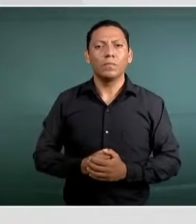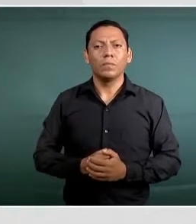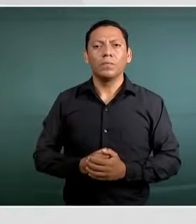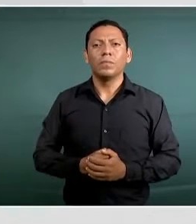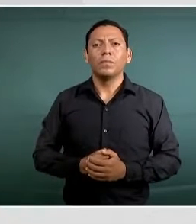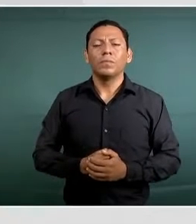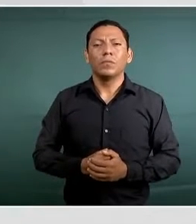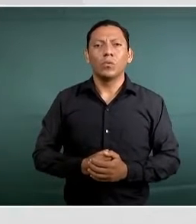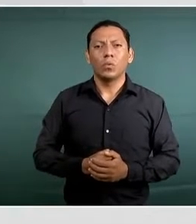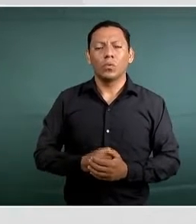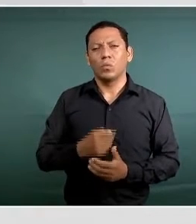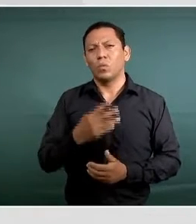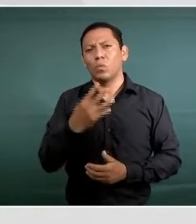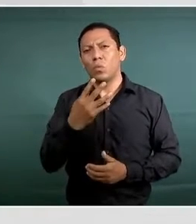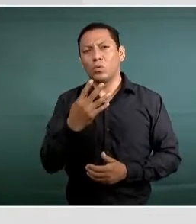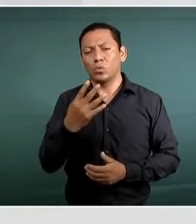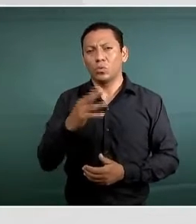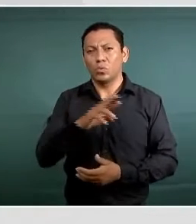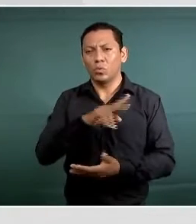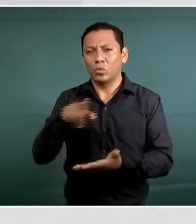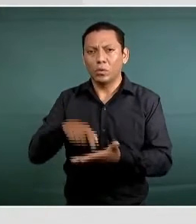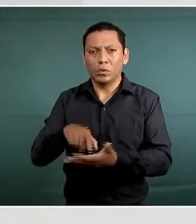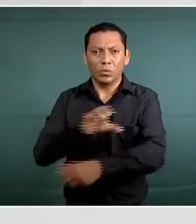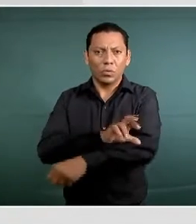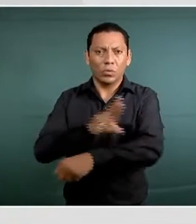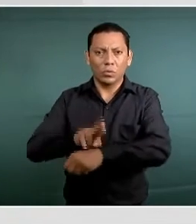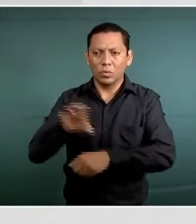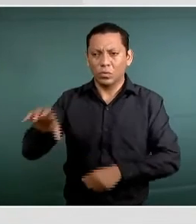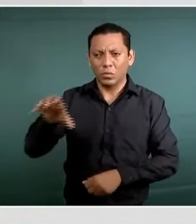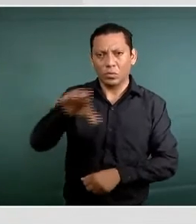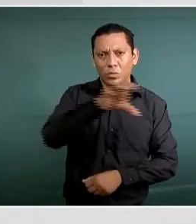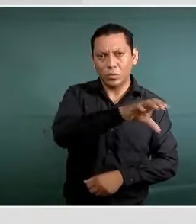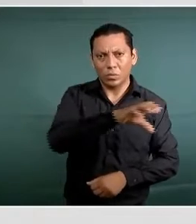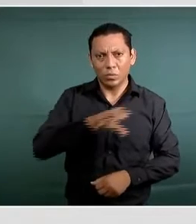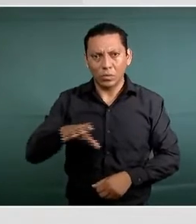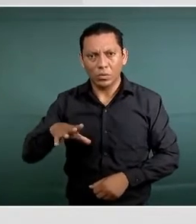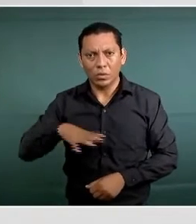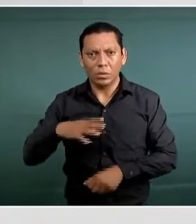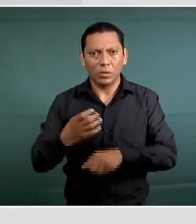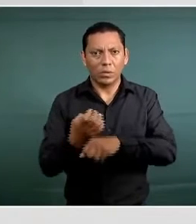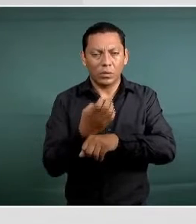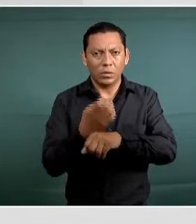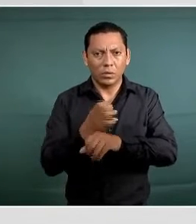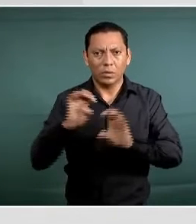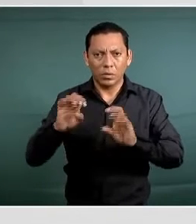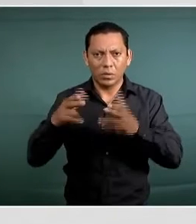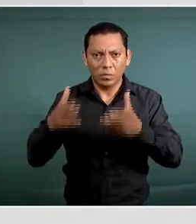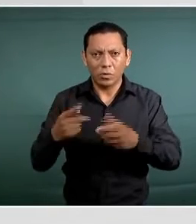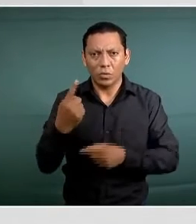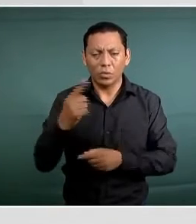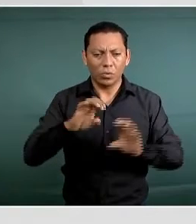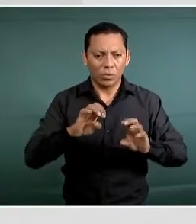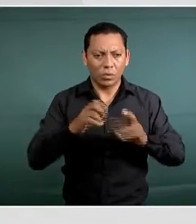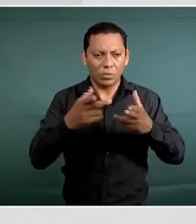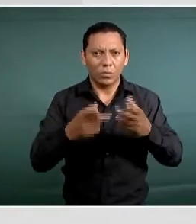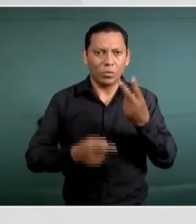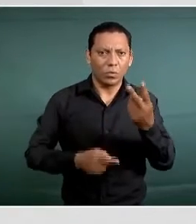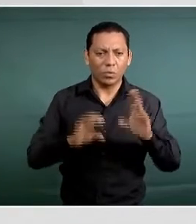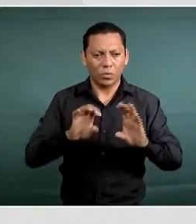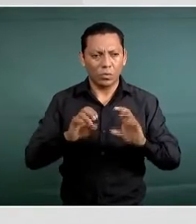tenemos cuatro coordinaciones regionales de la Guardia Nacional, Chiapas 1, Chiapas 2, Chiapas 3,